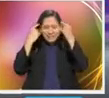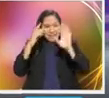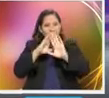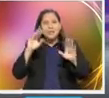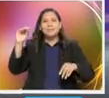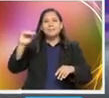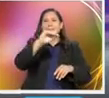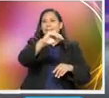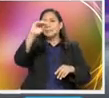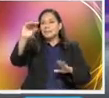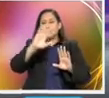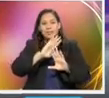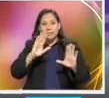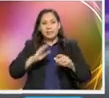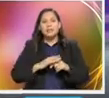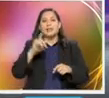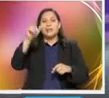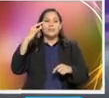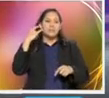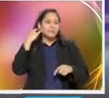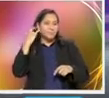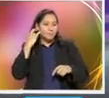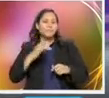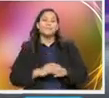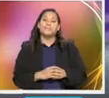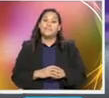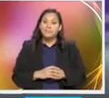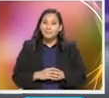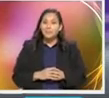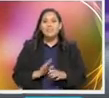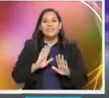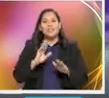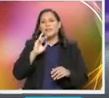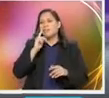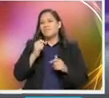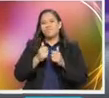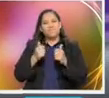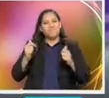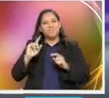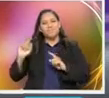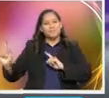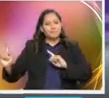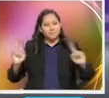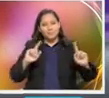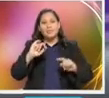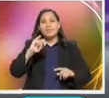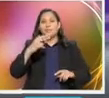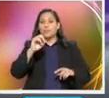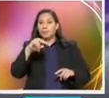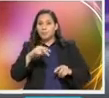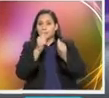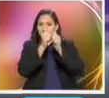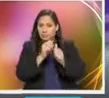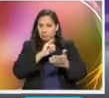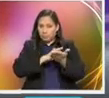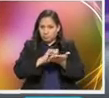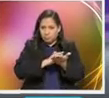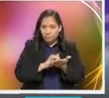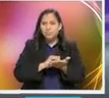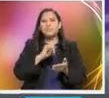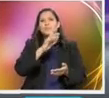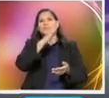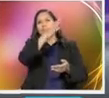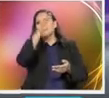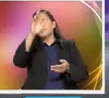la gira en Candlestick Park, ahí en San Francisco, y cada quien se va por su lado. John se queda en Nueva York, se pone a